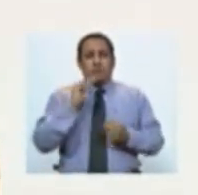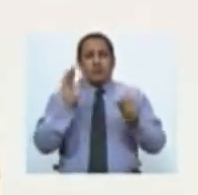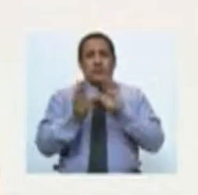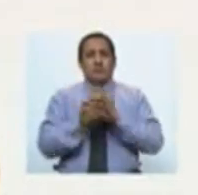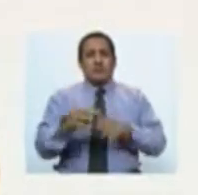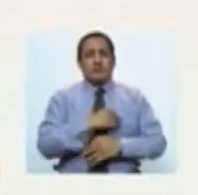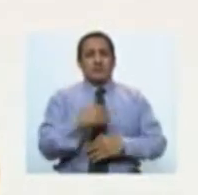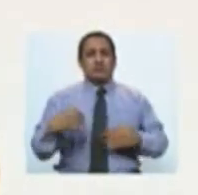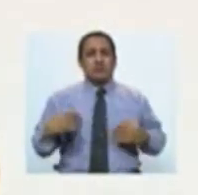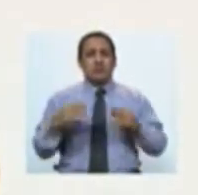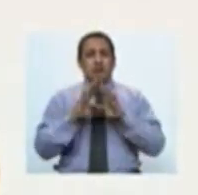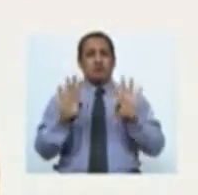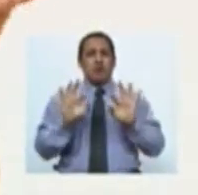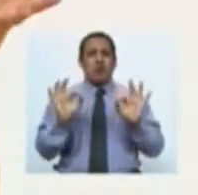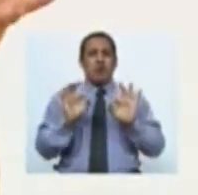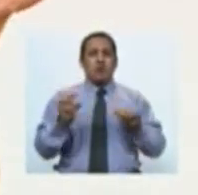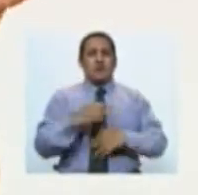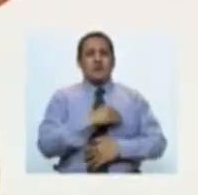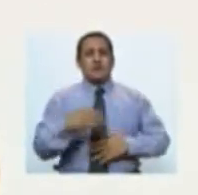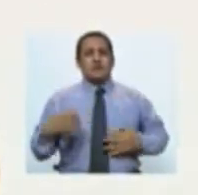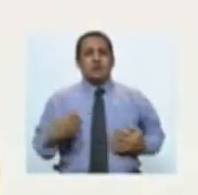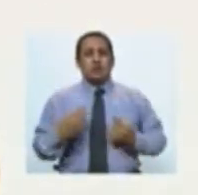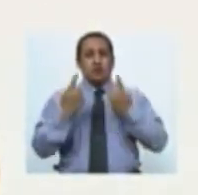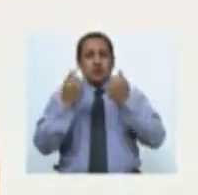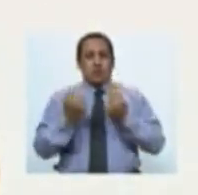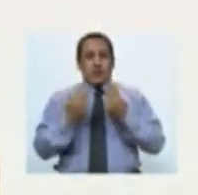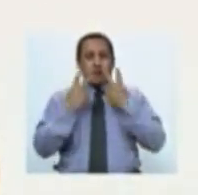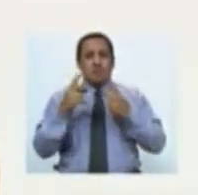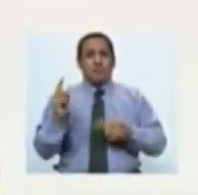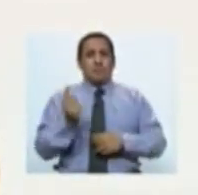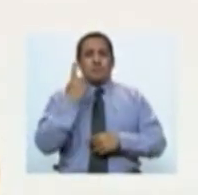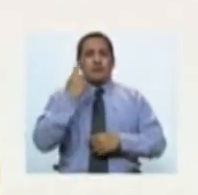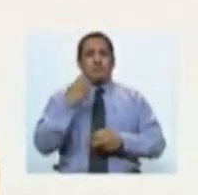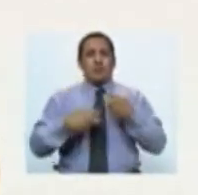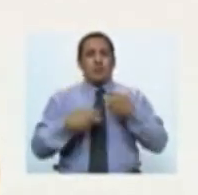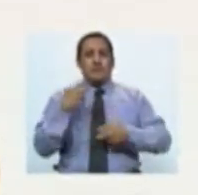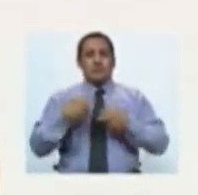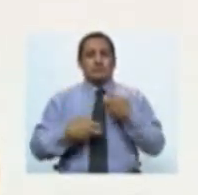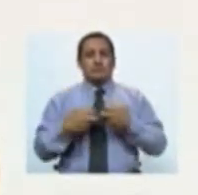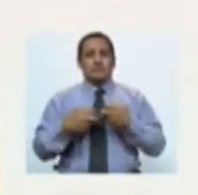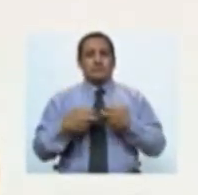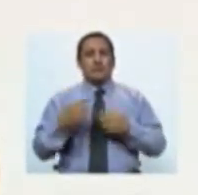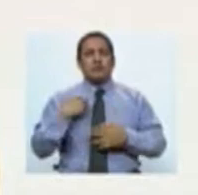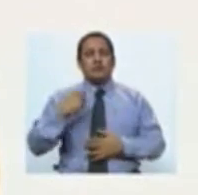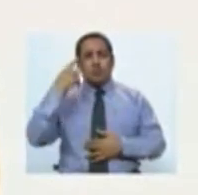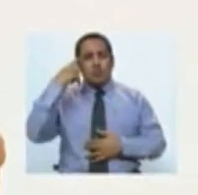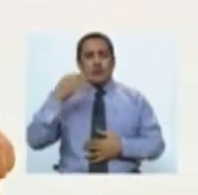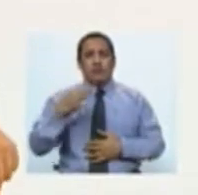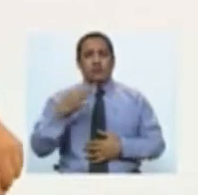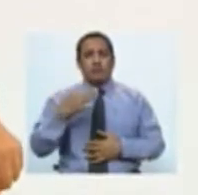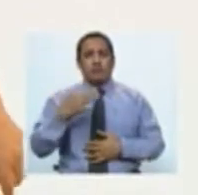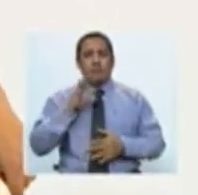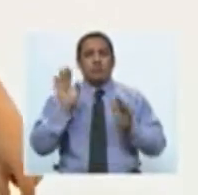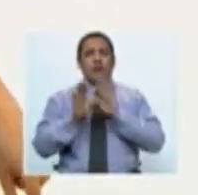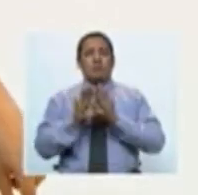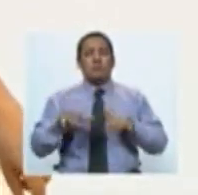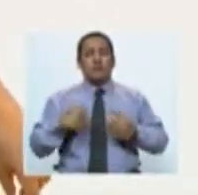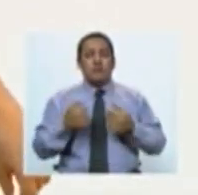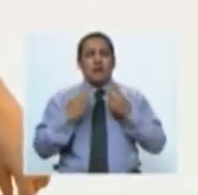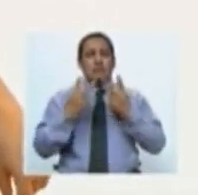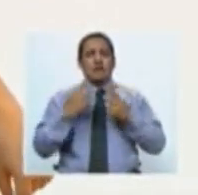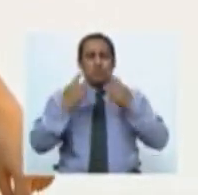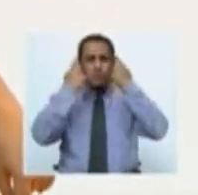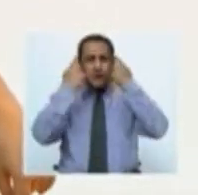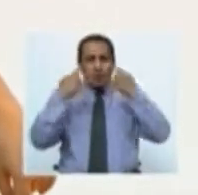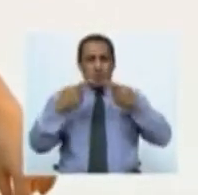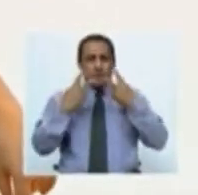es el Ministerio de Educación o más bien es el Ministerio de Economía y Finanzas, pero en fin, ahí hay un primer problema, ¿no? Ya. Entonces creo que puede haber un